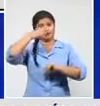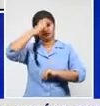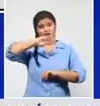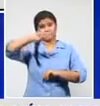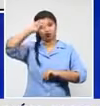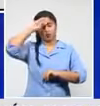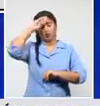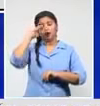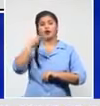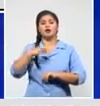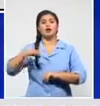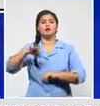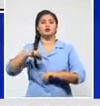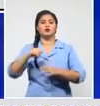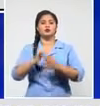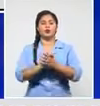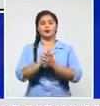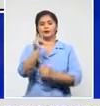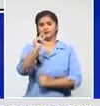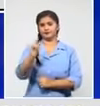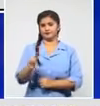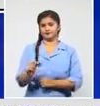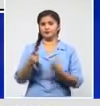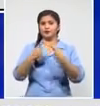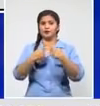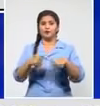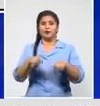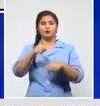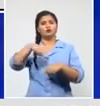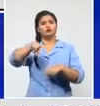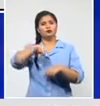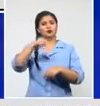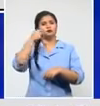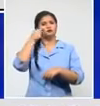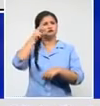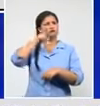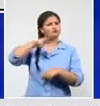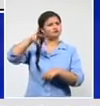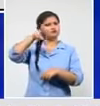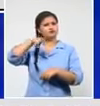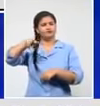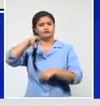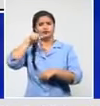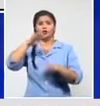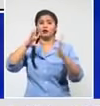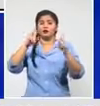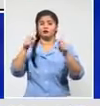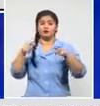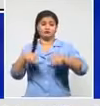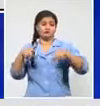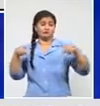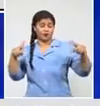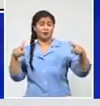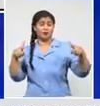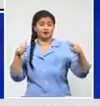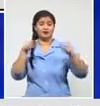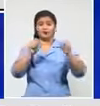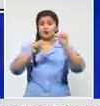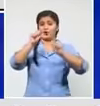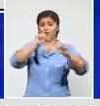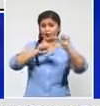de Mayabeque. Pero como ustedes ven, se han ido incrementando y ya son 17, reitero,